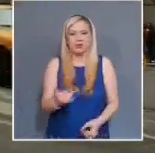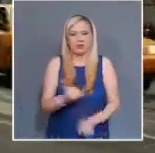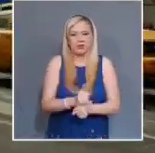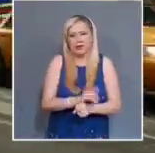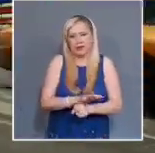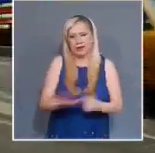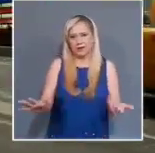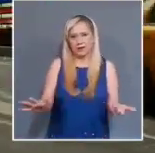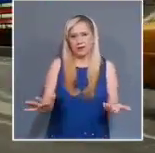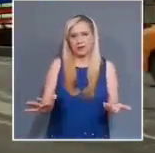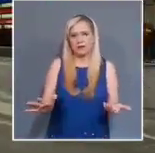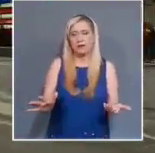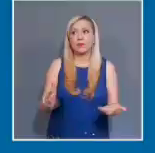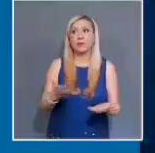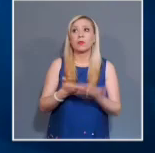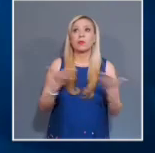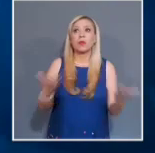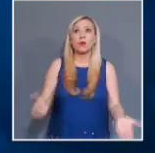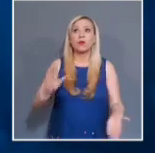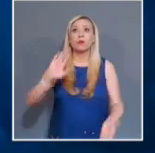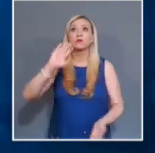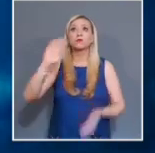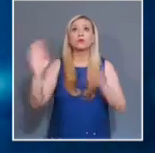la globalización.